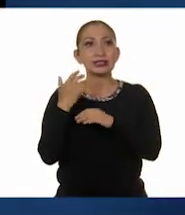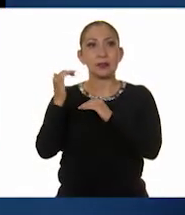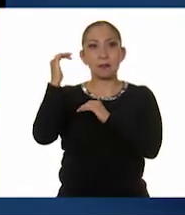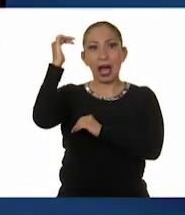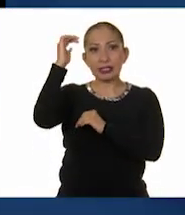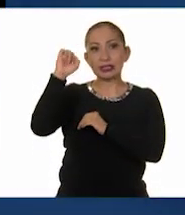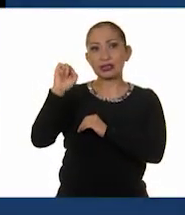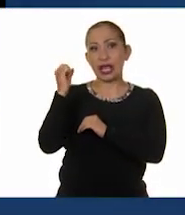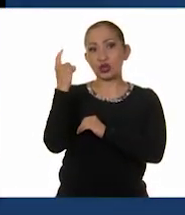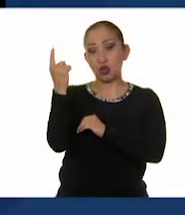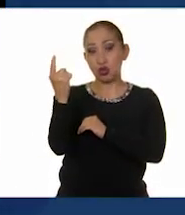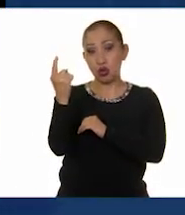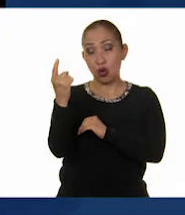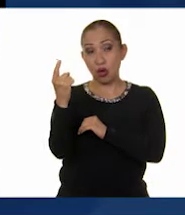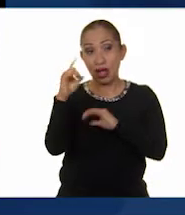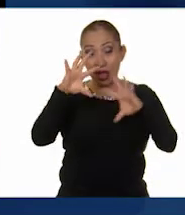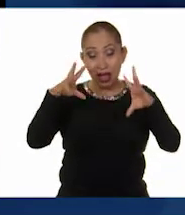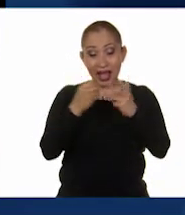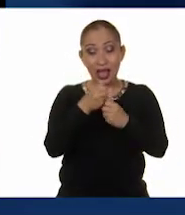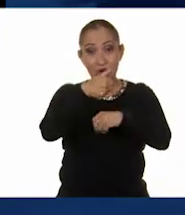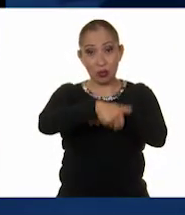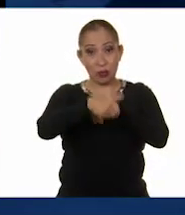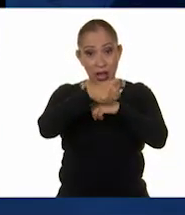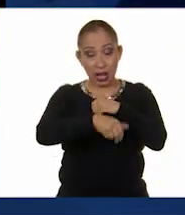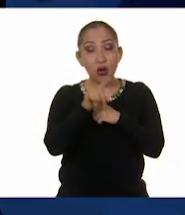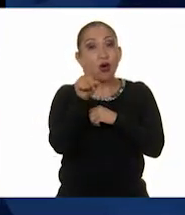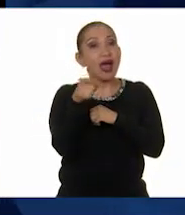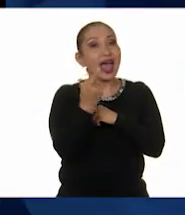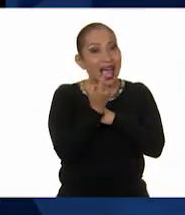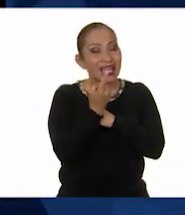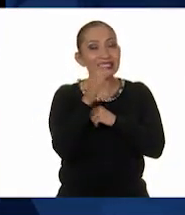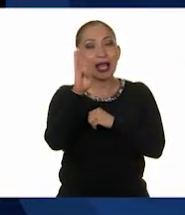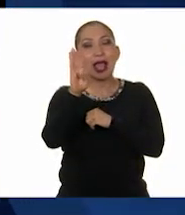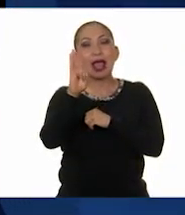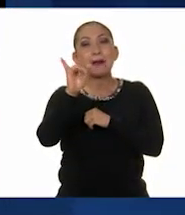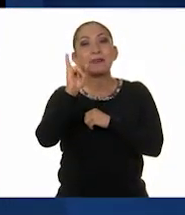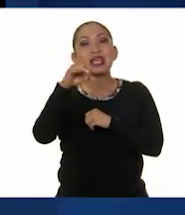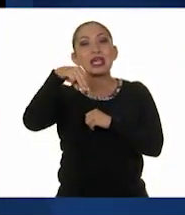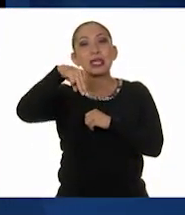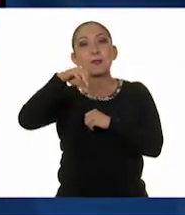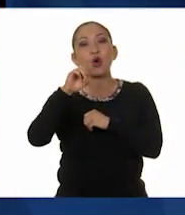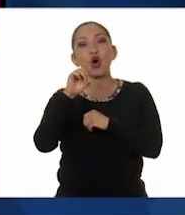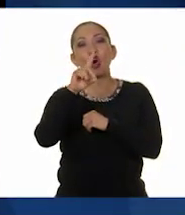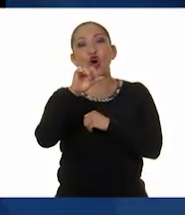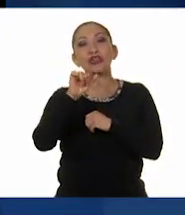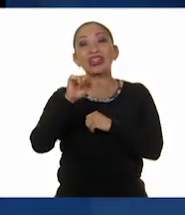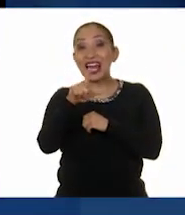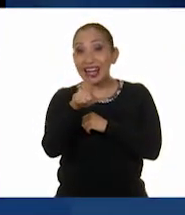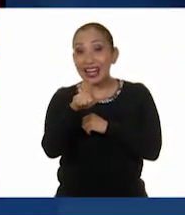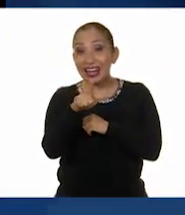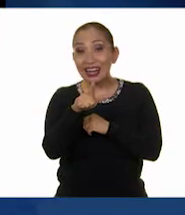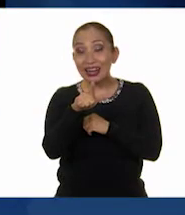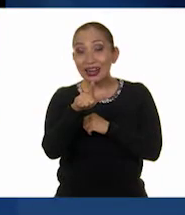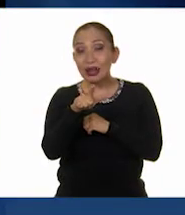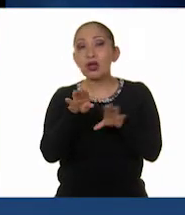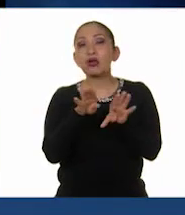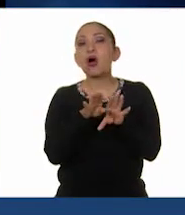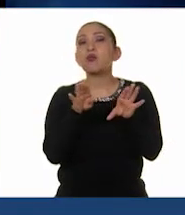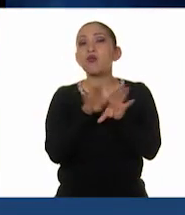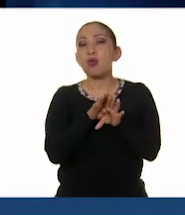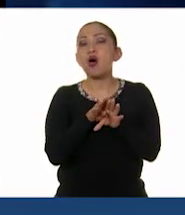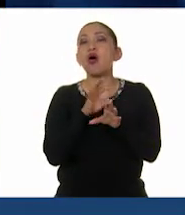lo tanto, el conjunto de datos se dice que es bimodal. Y ahora díganme, ¿cómo obtenemos